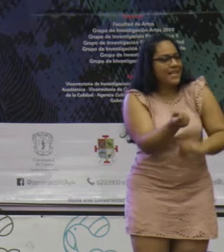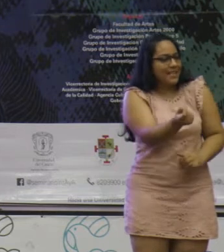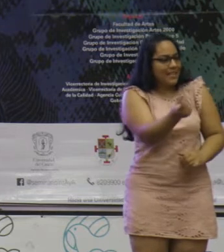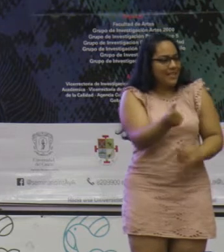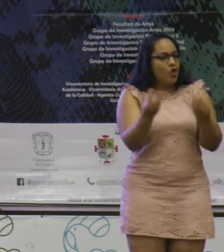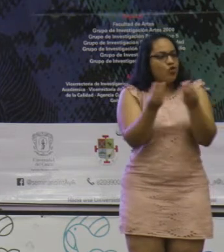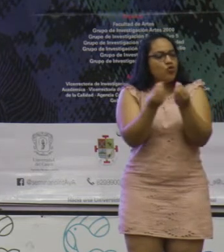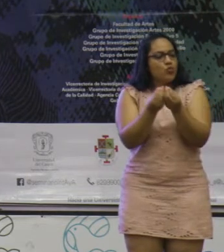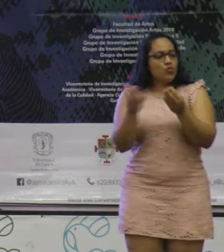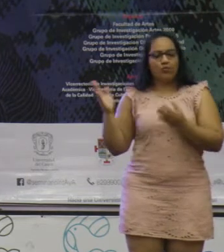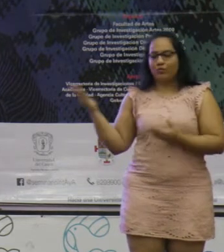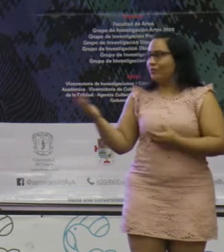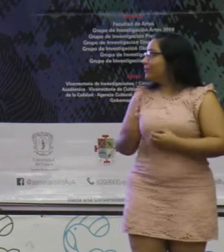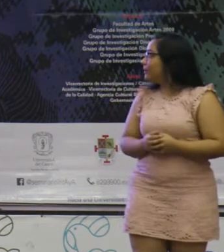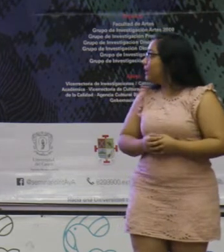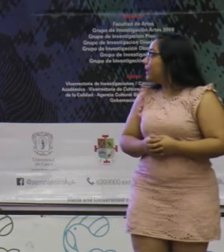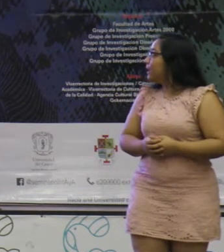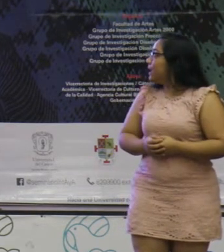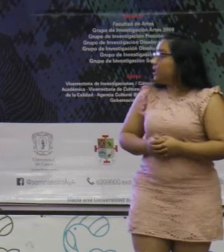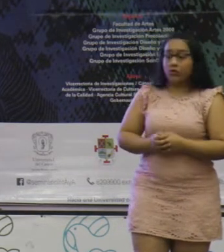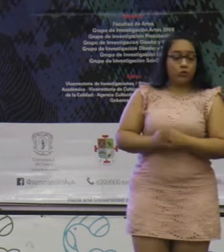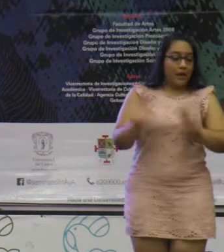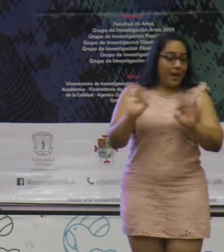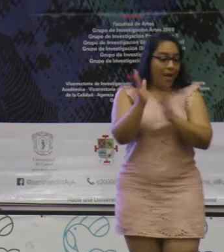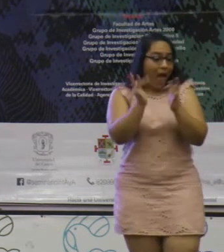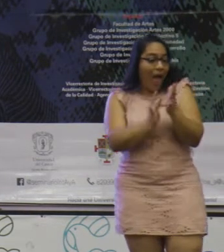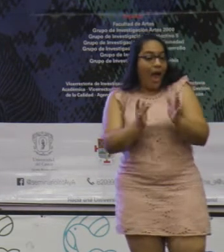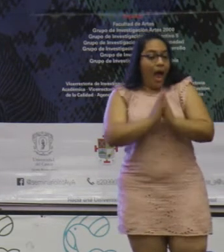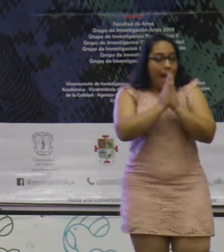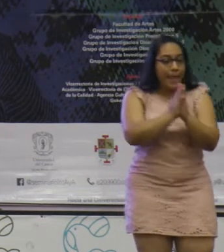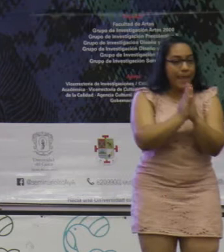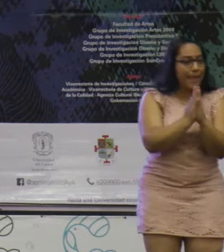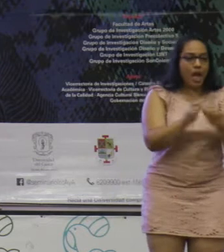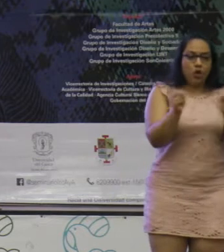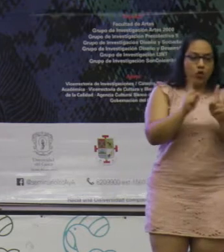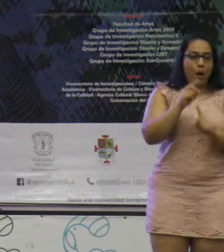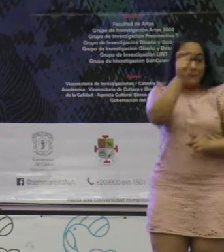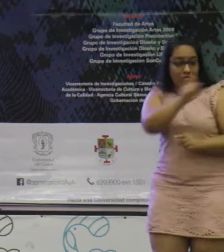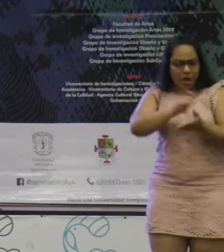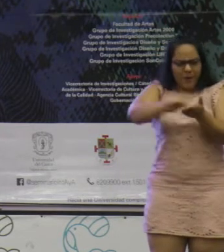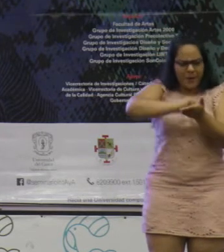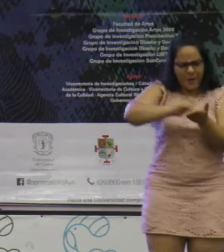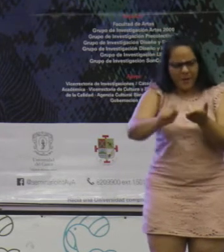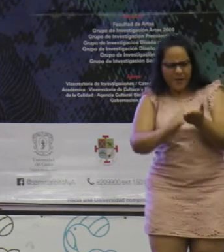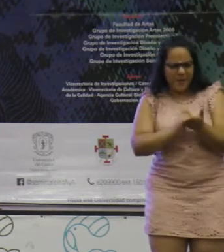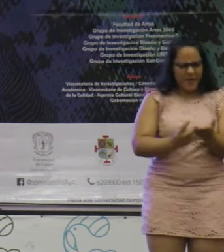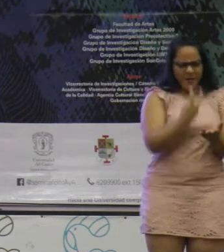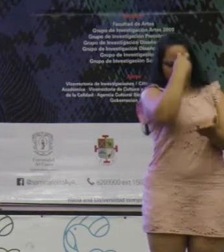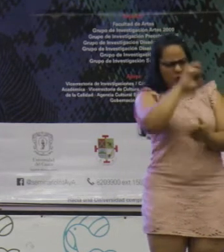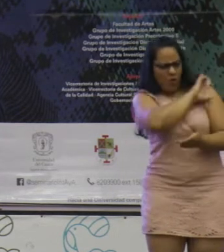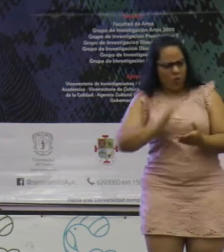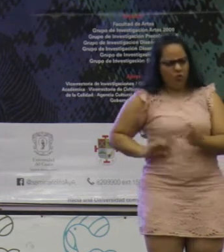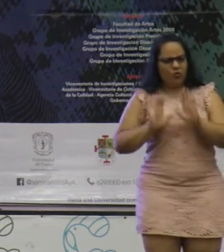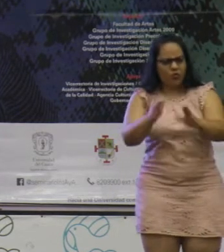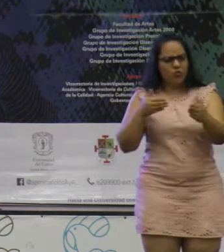este colectivo. No es la novena del Niño Dios, no se llenen de ilusión, el que escribió eso estaba lleno de rabia por toda la avanzada del movimiento cristiano en